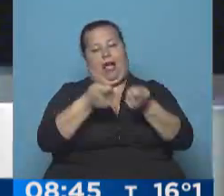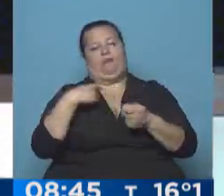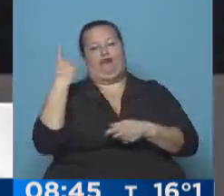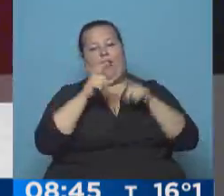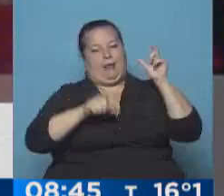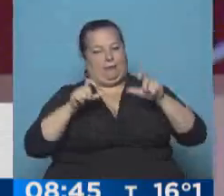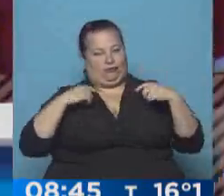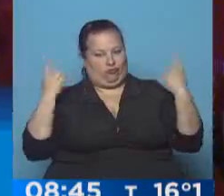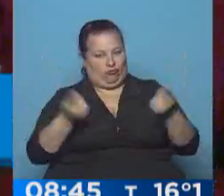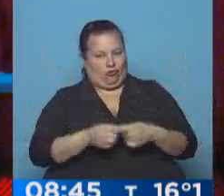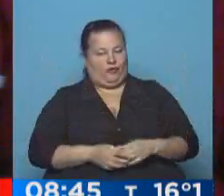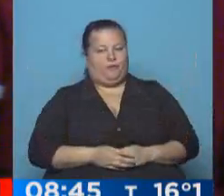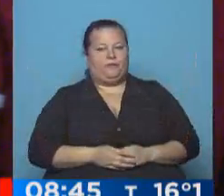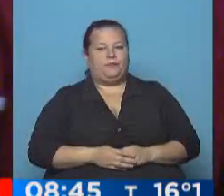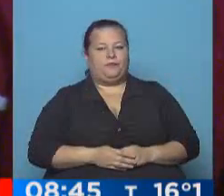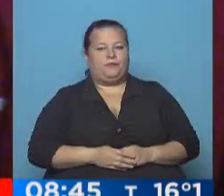público en general